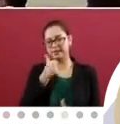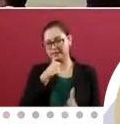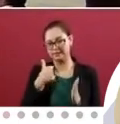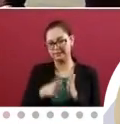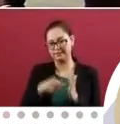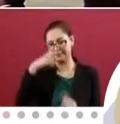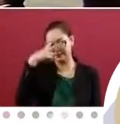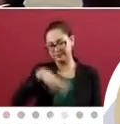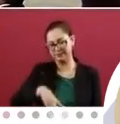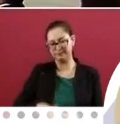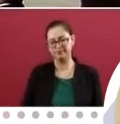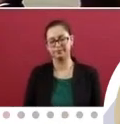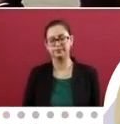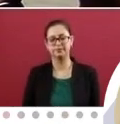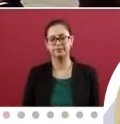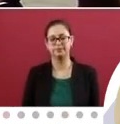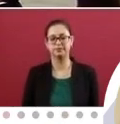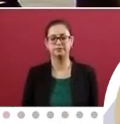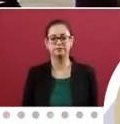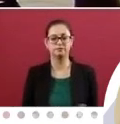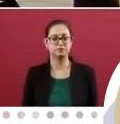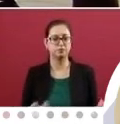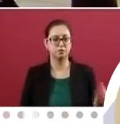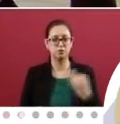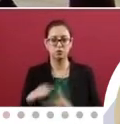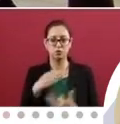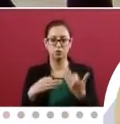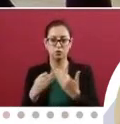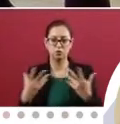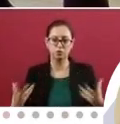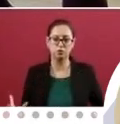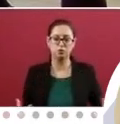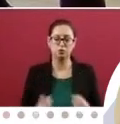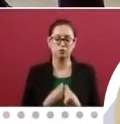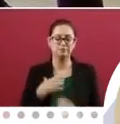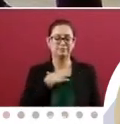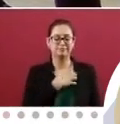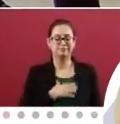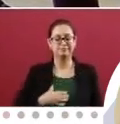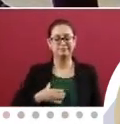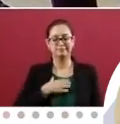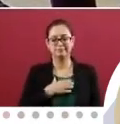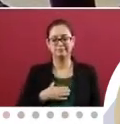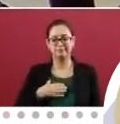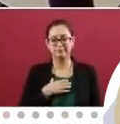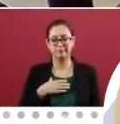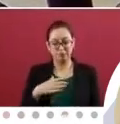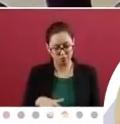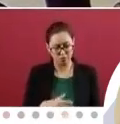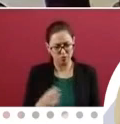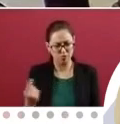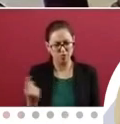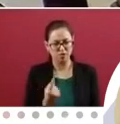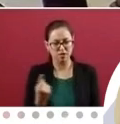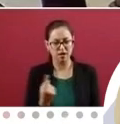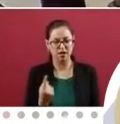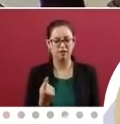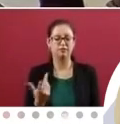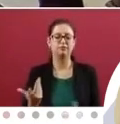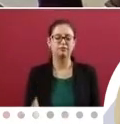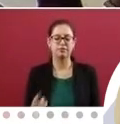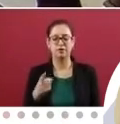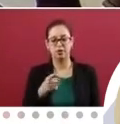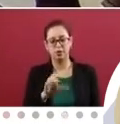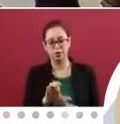que parecer honesto, sino hacerlo. Y en este caso hay que recordar que el periódico Reforma justamente el jueves publicó